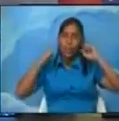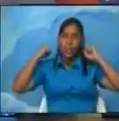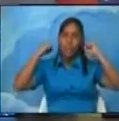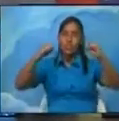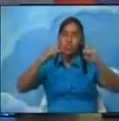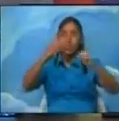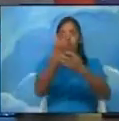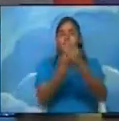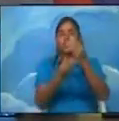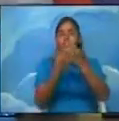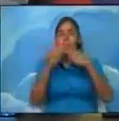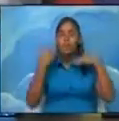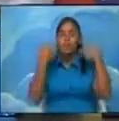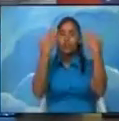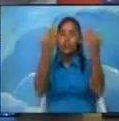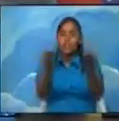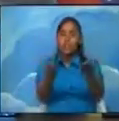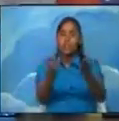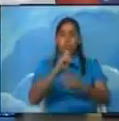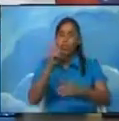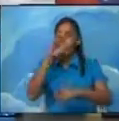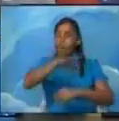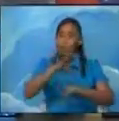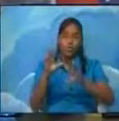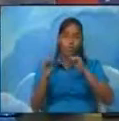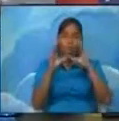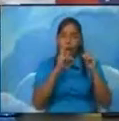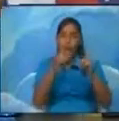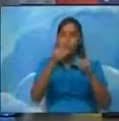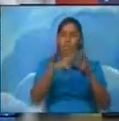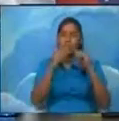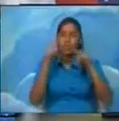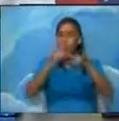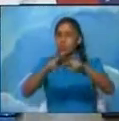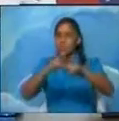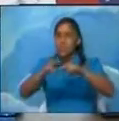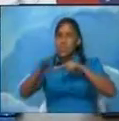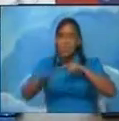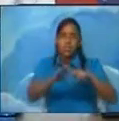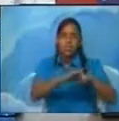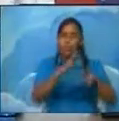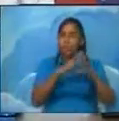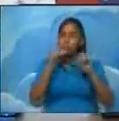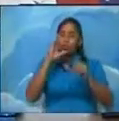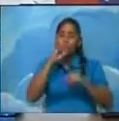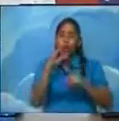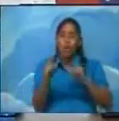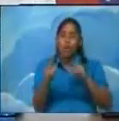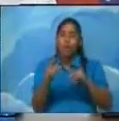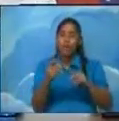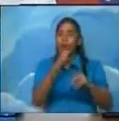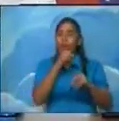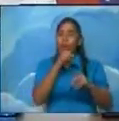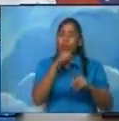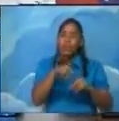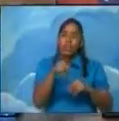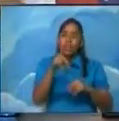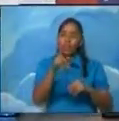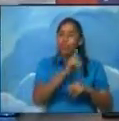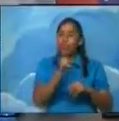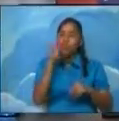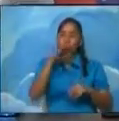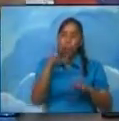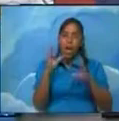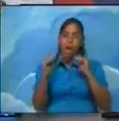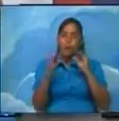su brazo extendido. No estoy hablándole a los tripones, no estoy hablándole a los nietos de ustedes, no le